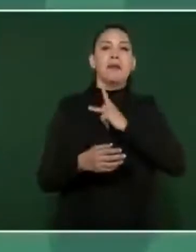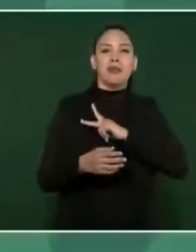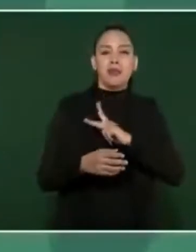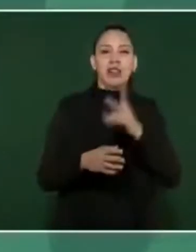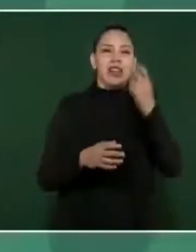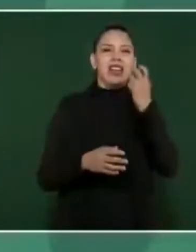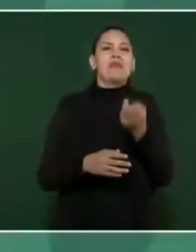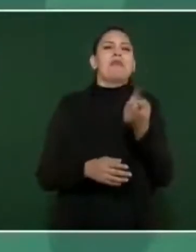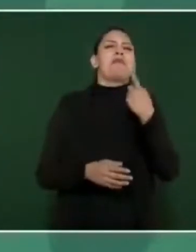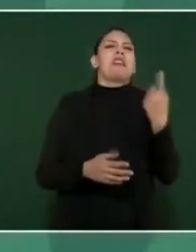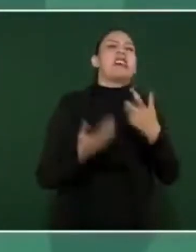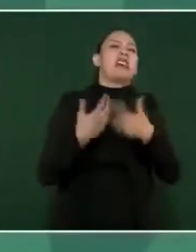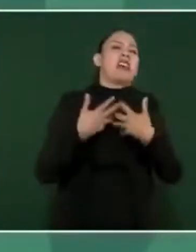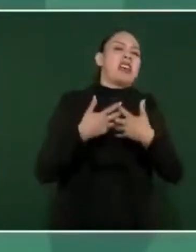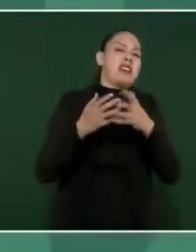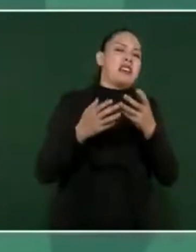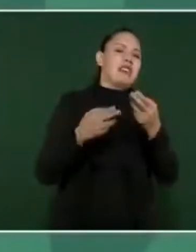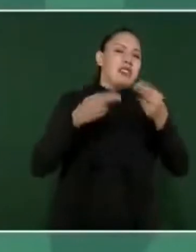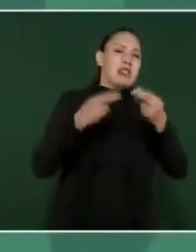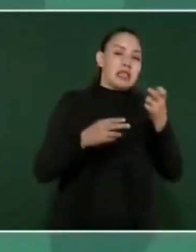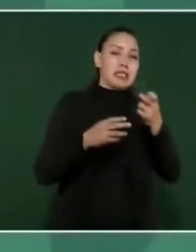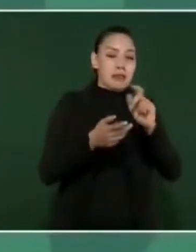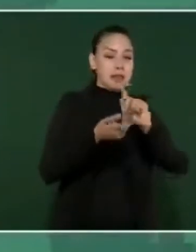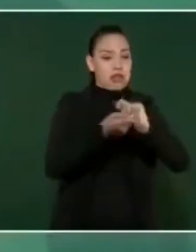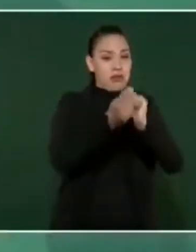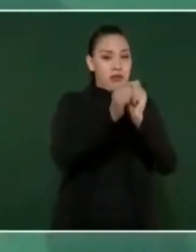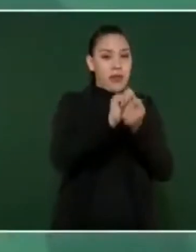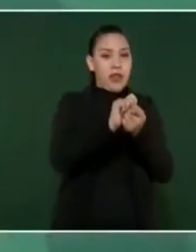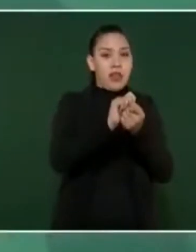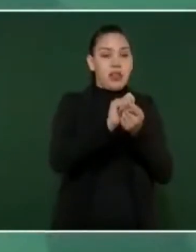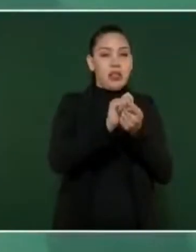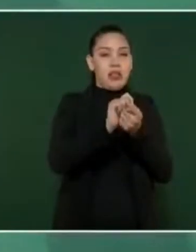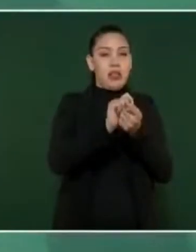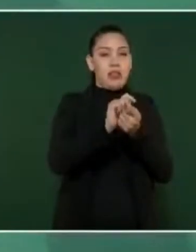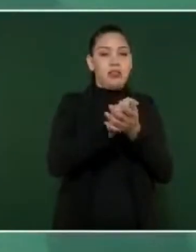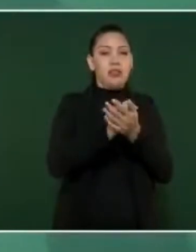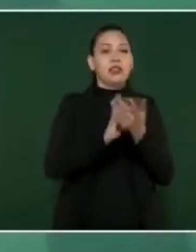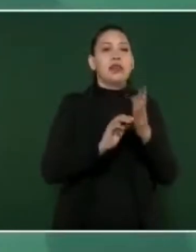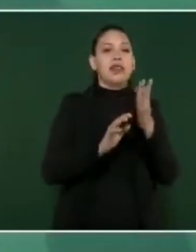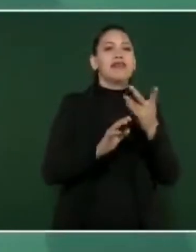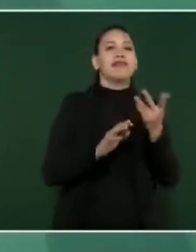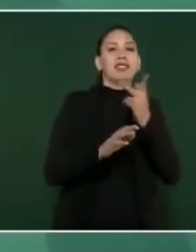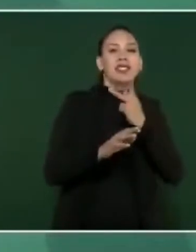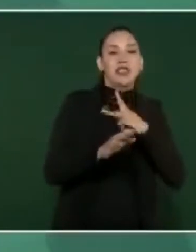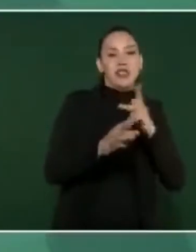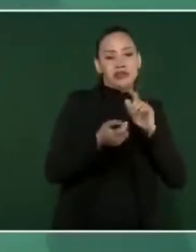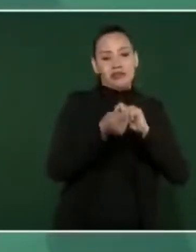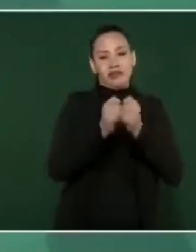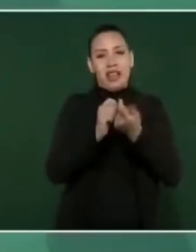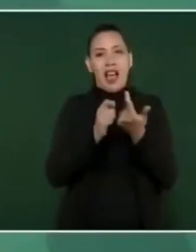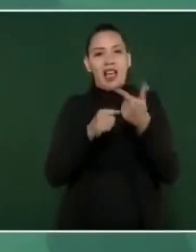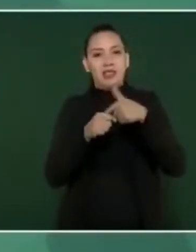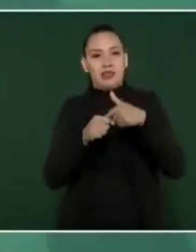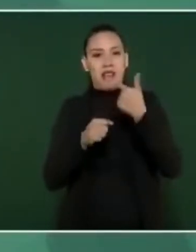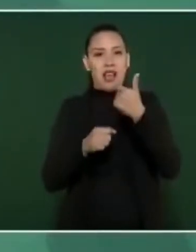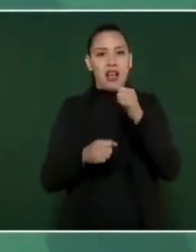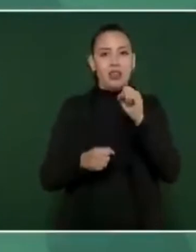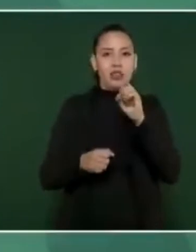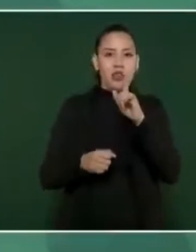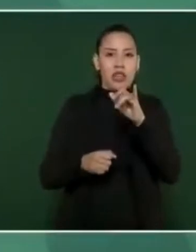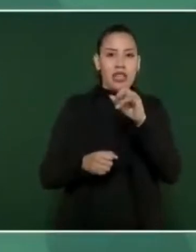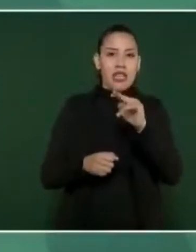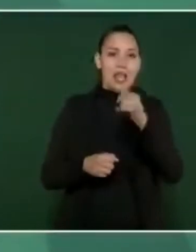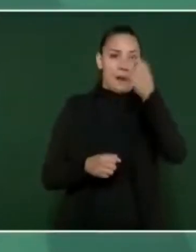lo cual hace más rentable el hidrocarburo y menos